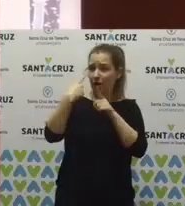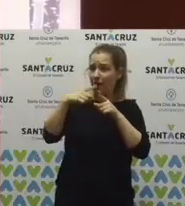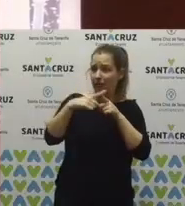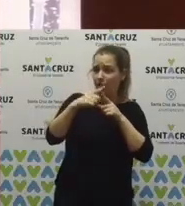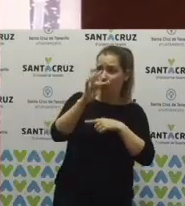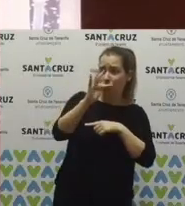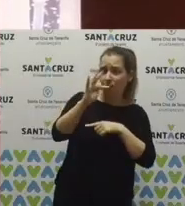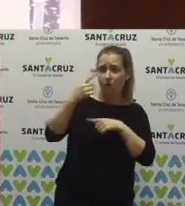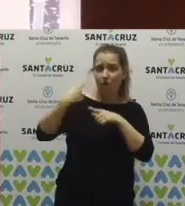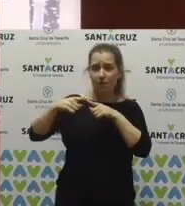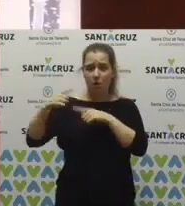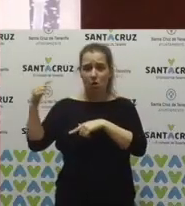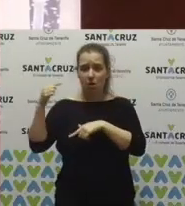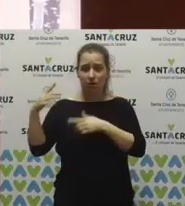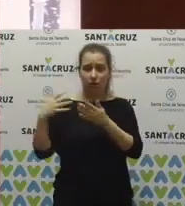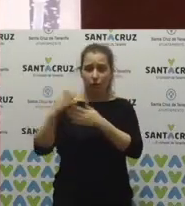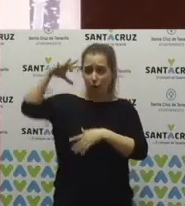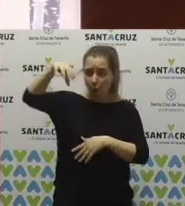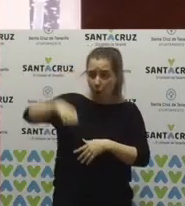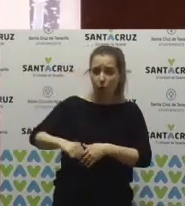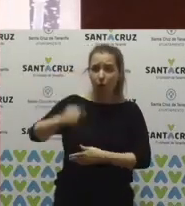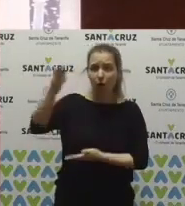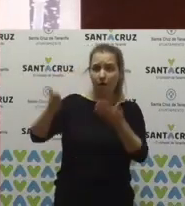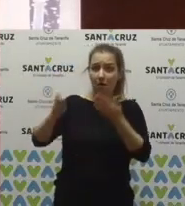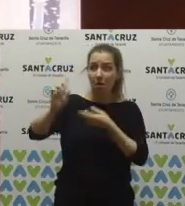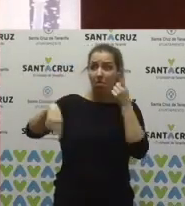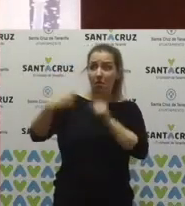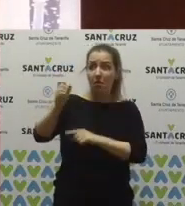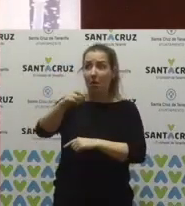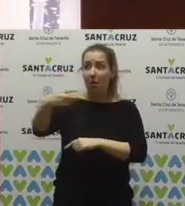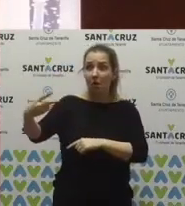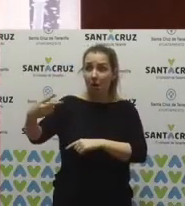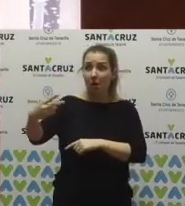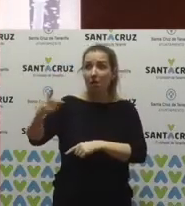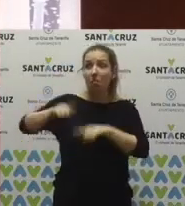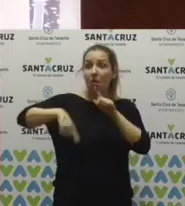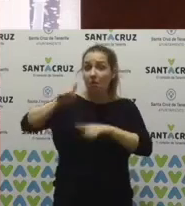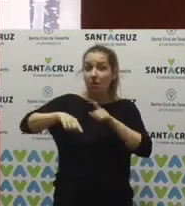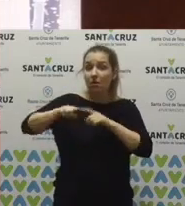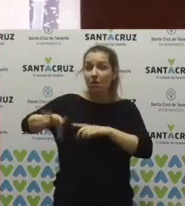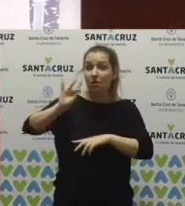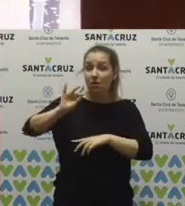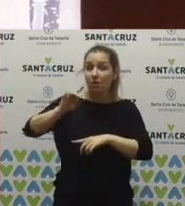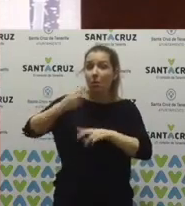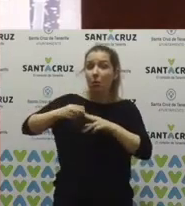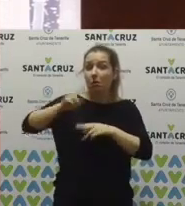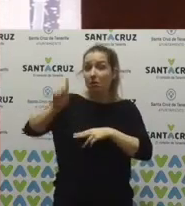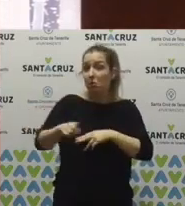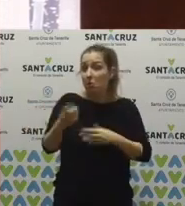negativos y luego en todo caso se toma una decisión política uno se toma pero corren efectivamente